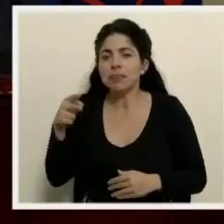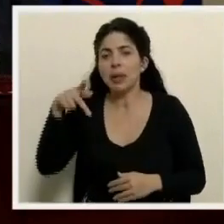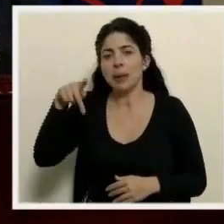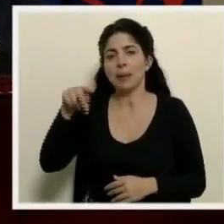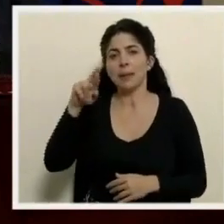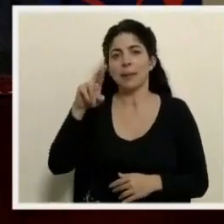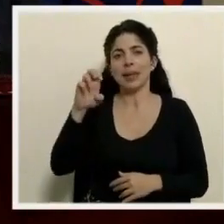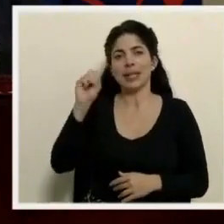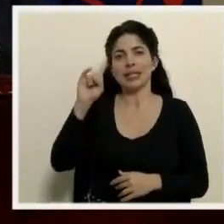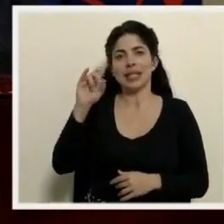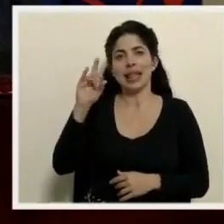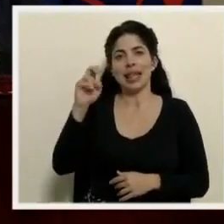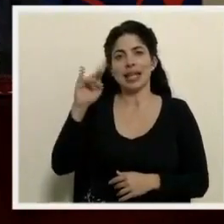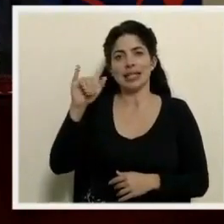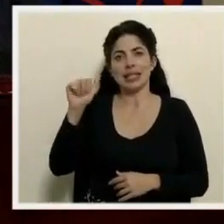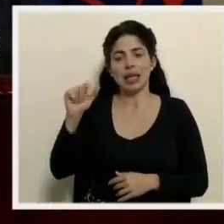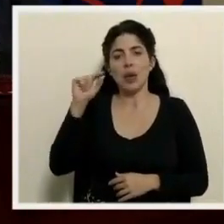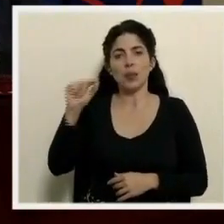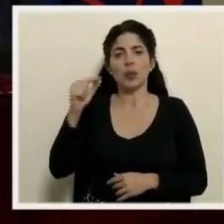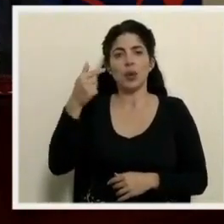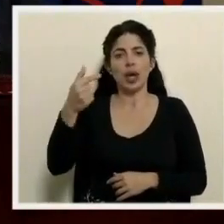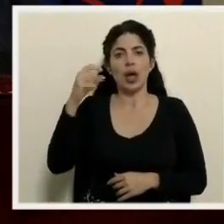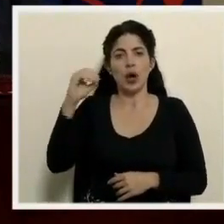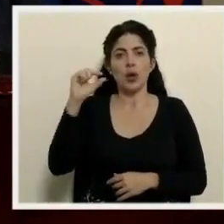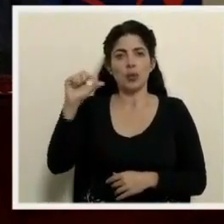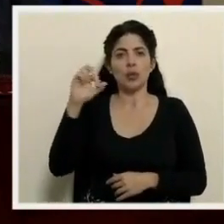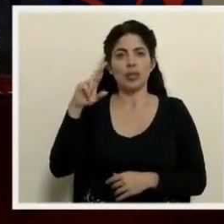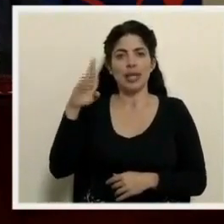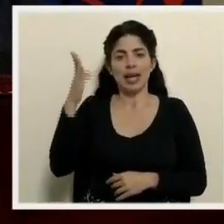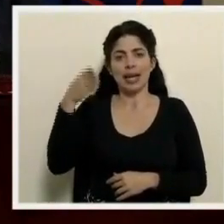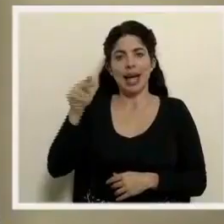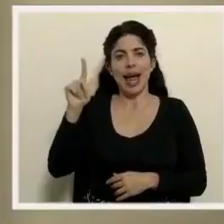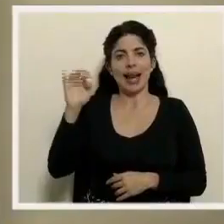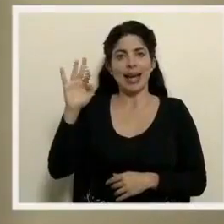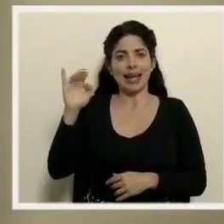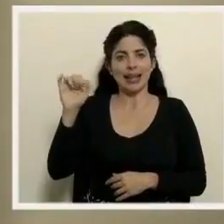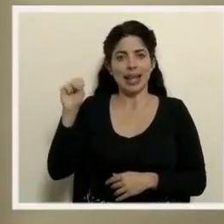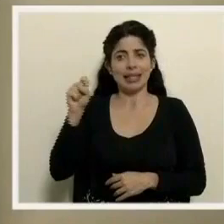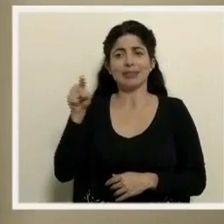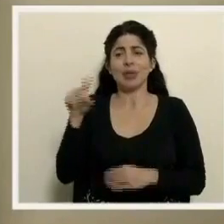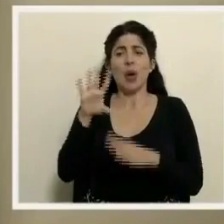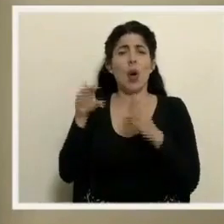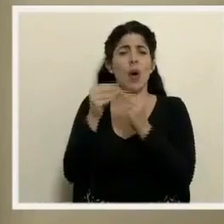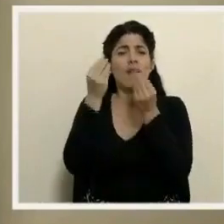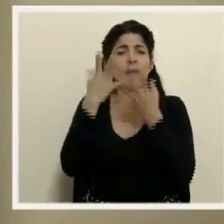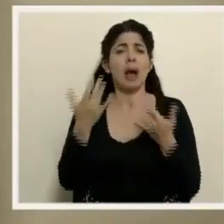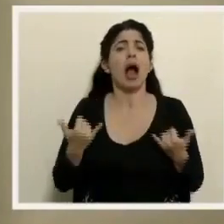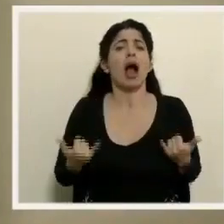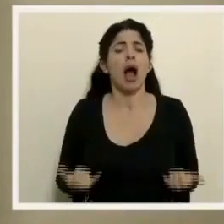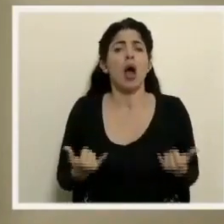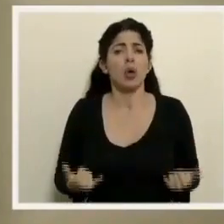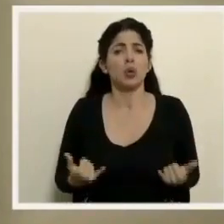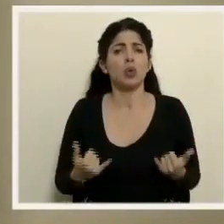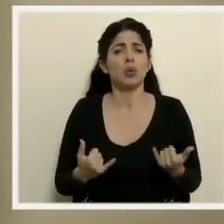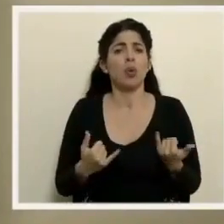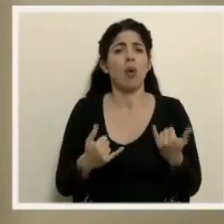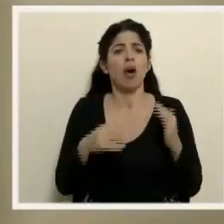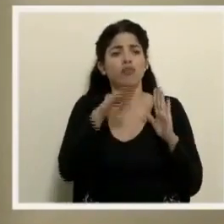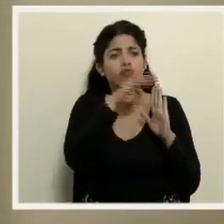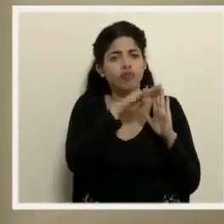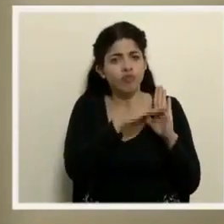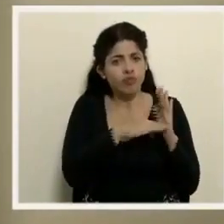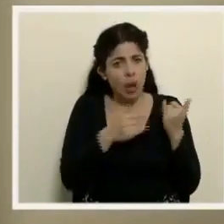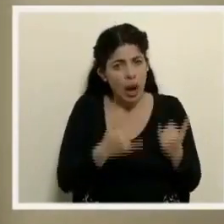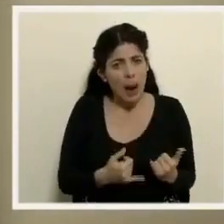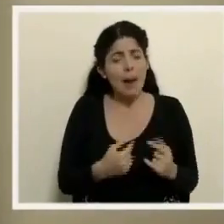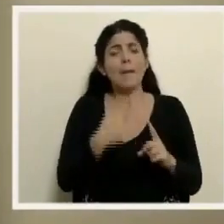.go.cr, barra inclinada, alertas. El sitio está totalmente actualizado con las medidas sanitarias vigentes a la fecha,